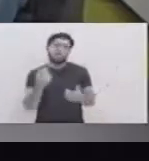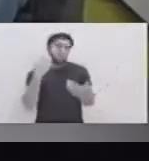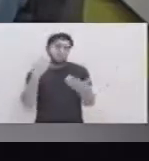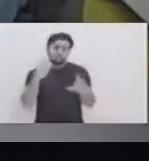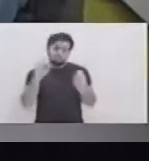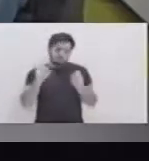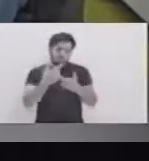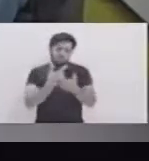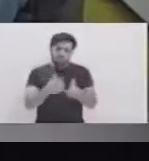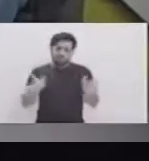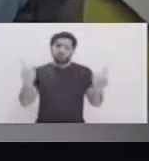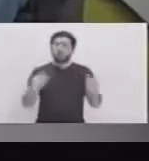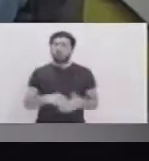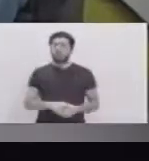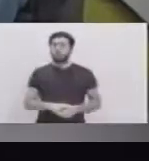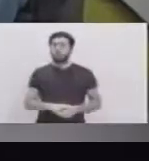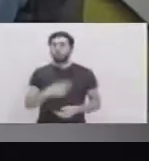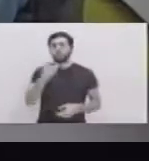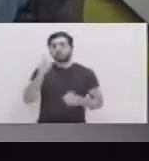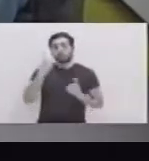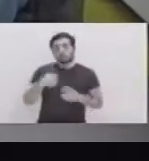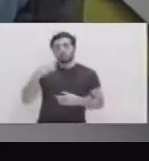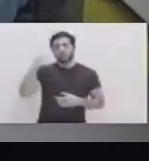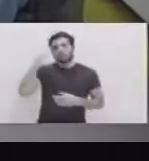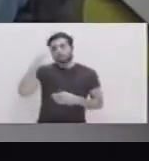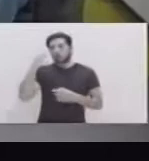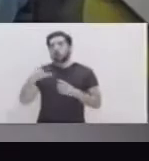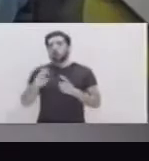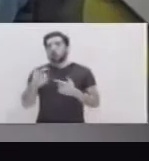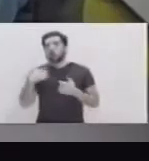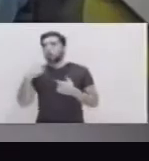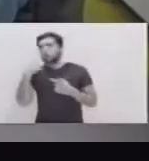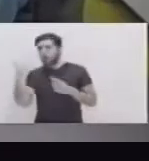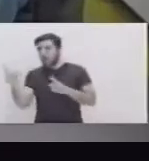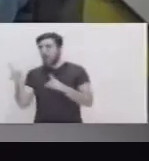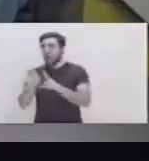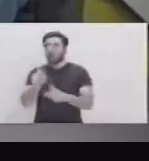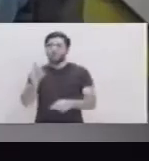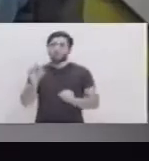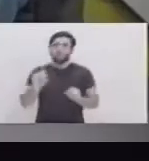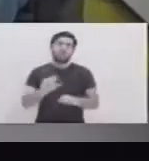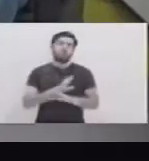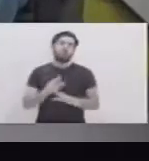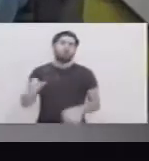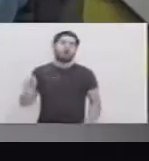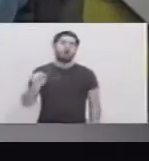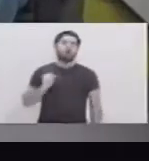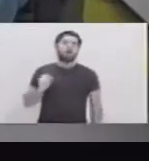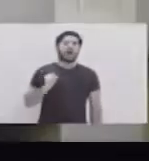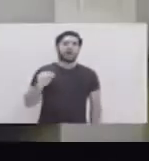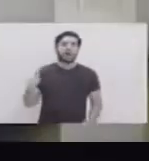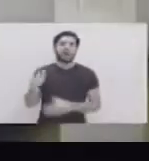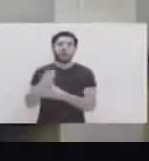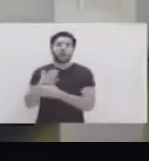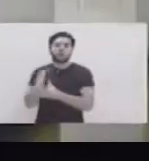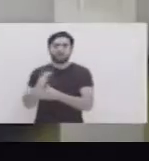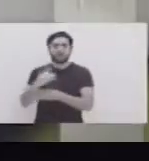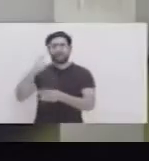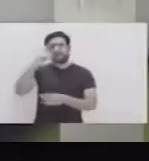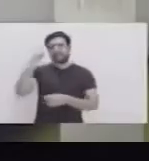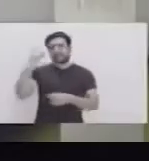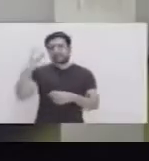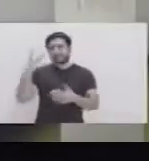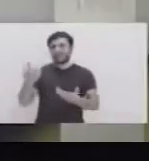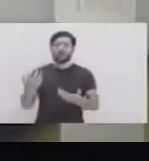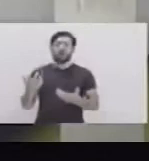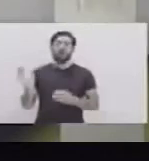¿verdad? Pero sí es muy importante, como tú decías, ¿verdad? O sea, son contados los amigos porque podemos tener compañeros con los que compartimos,